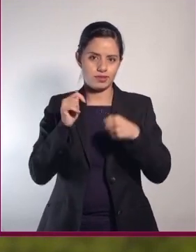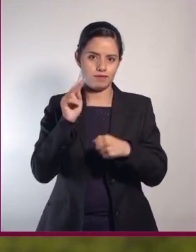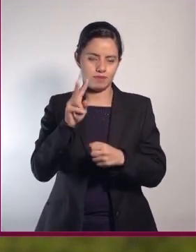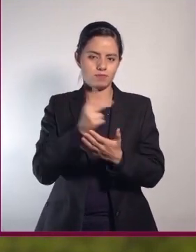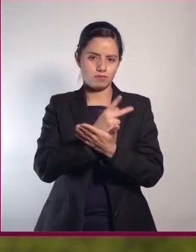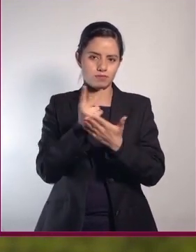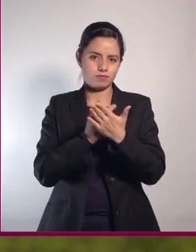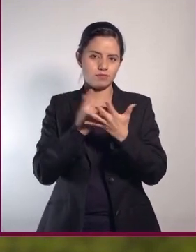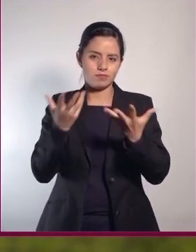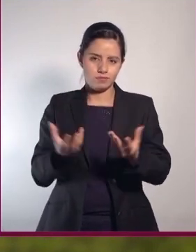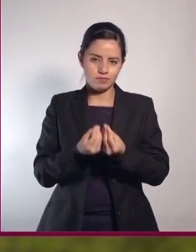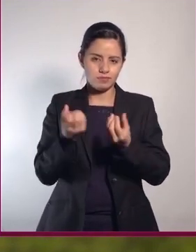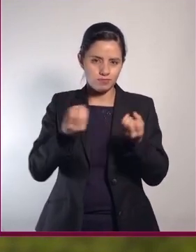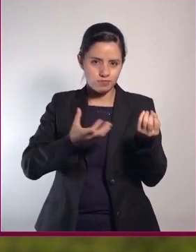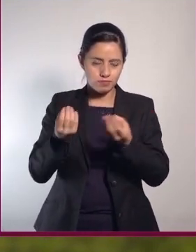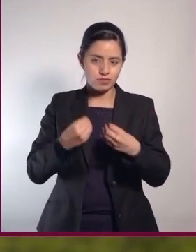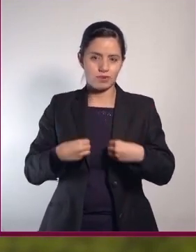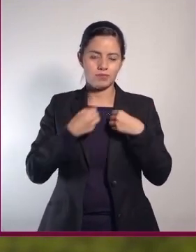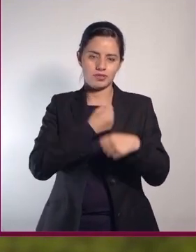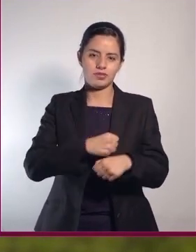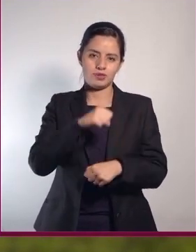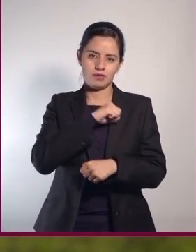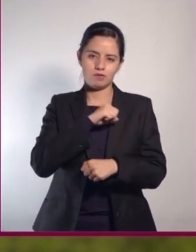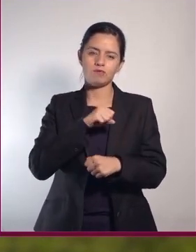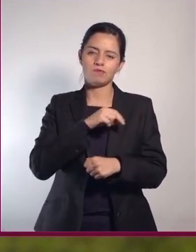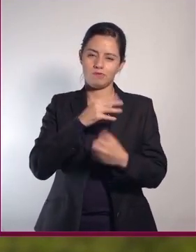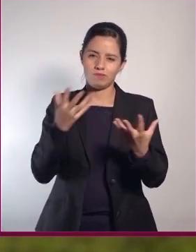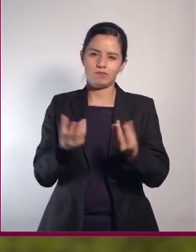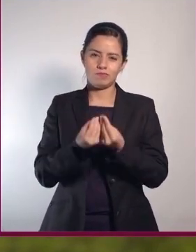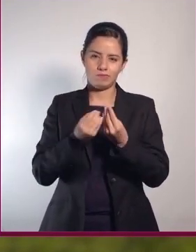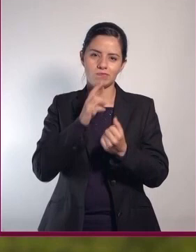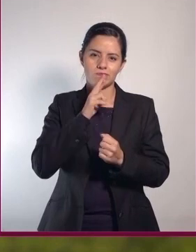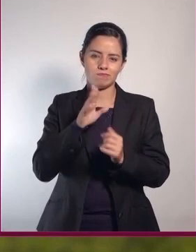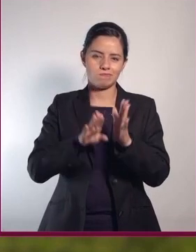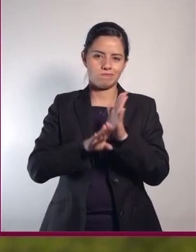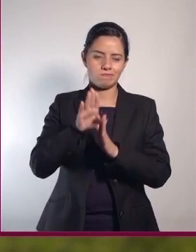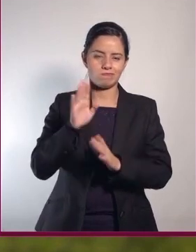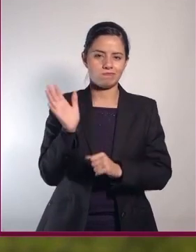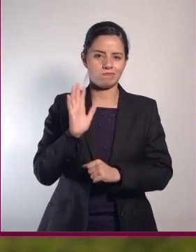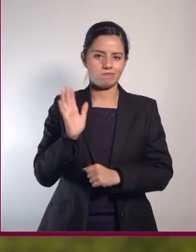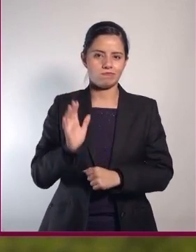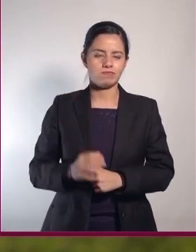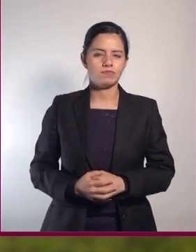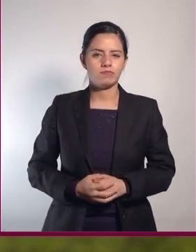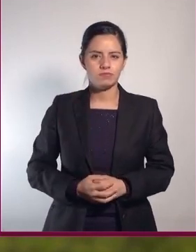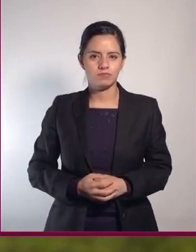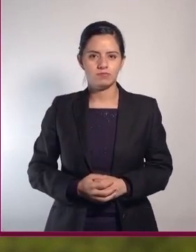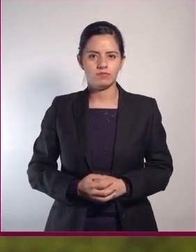este programa con nosotros. Vida saludable, activemos juntos tu mejor versión. Hasta la próxima.